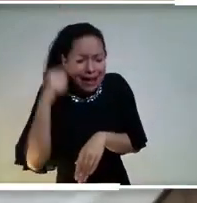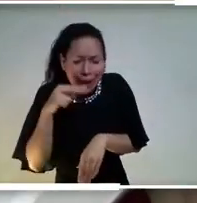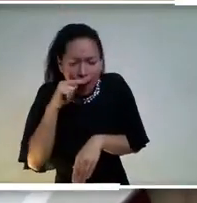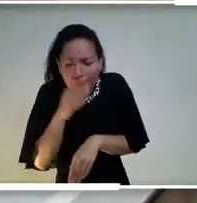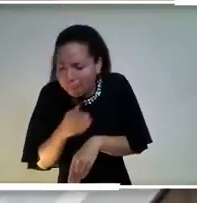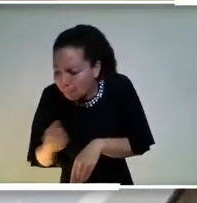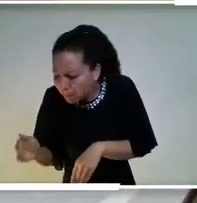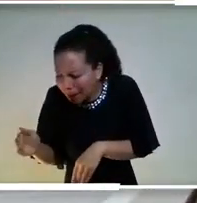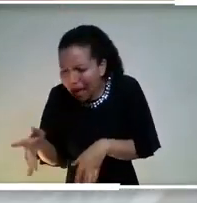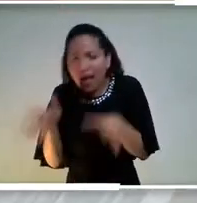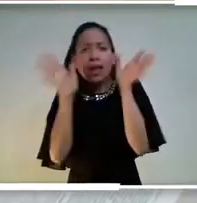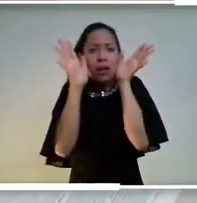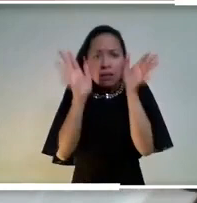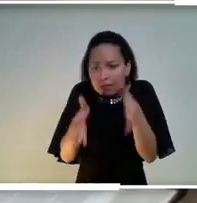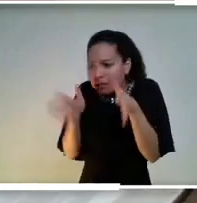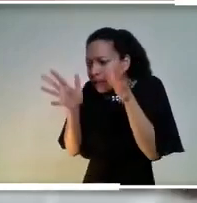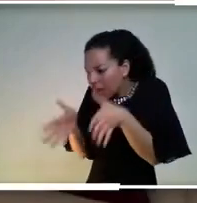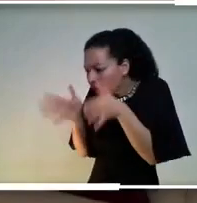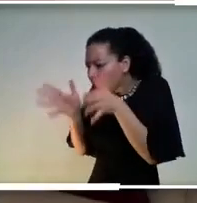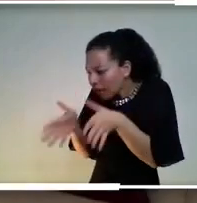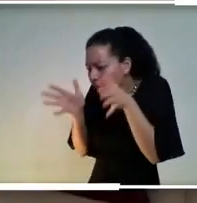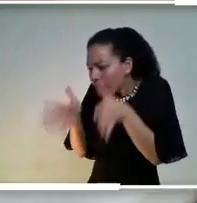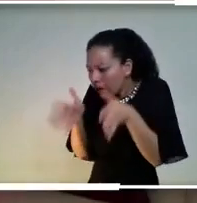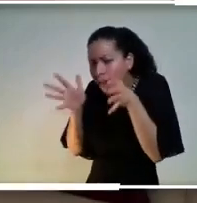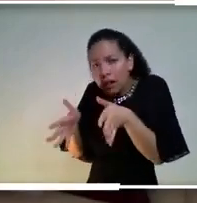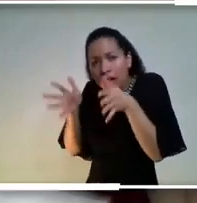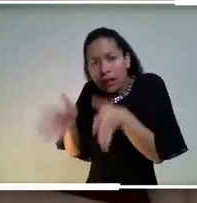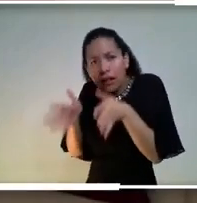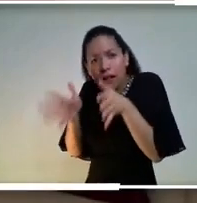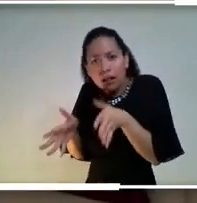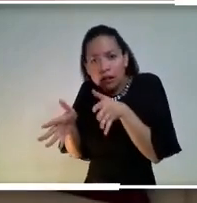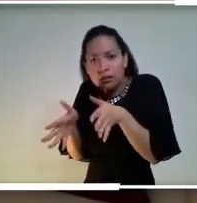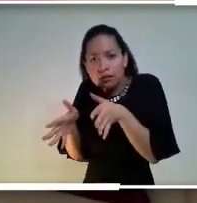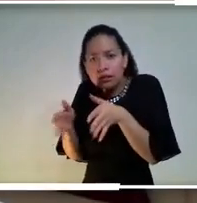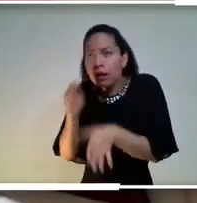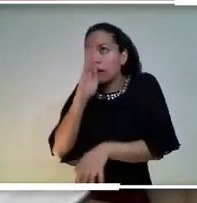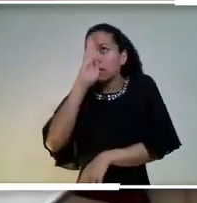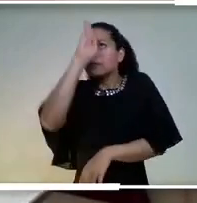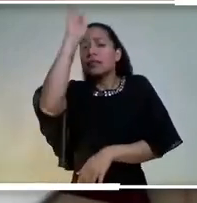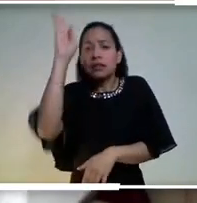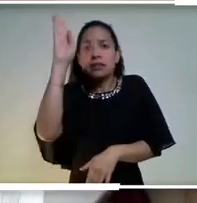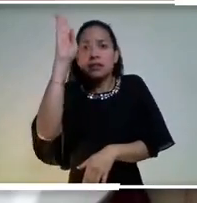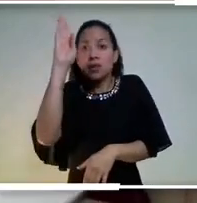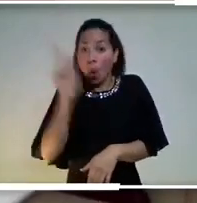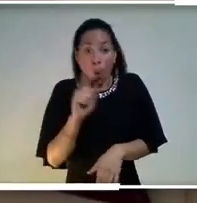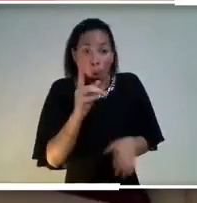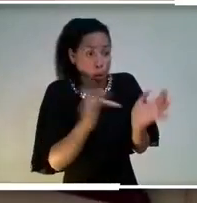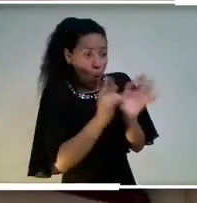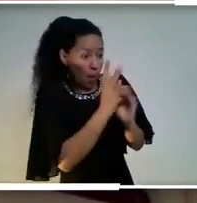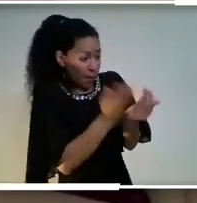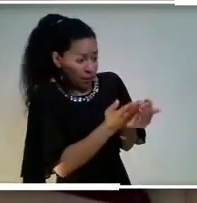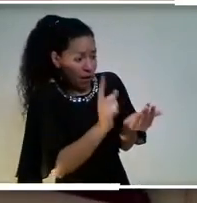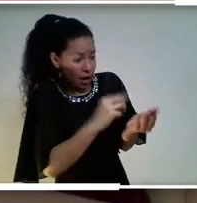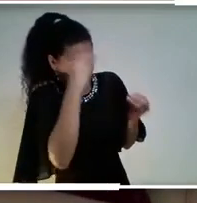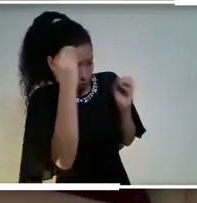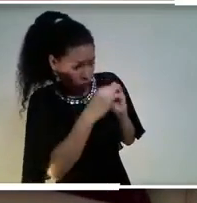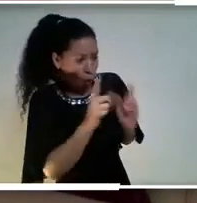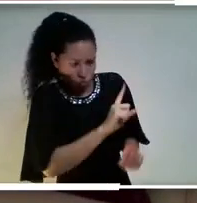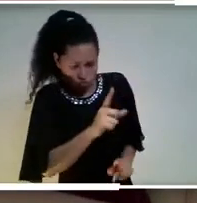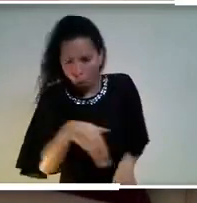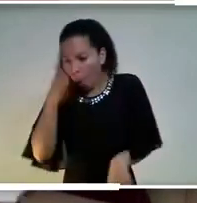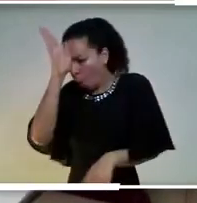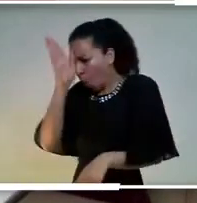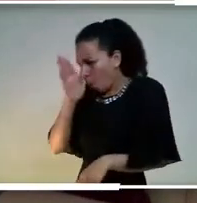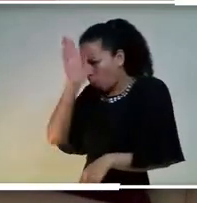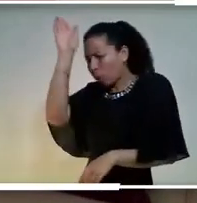porque así nos hemos enseñado con la tradición no por la palabra de dios según se enseñado que el alma es algo que anda flotando por